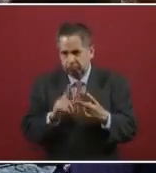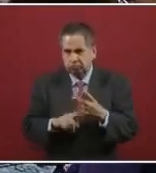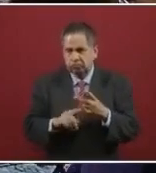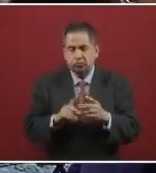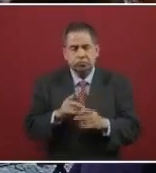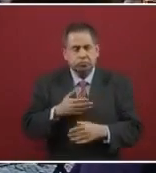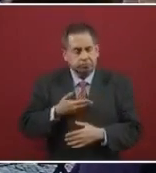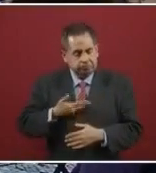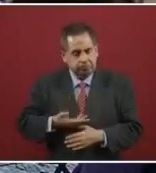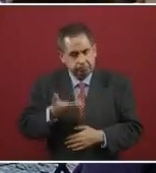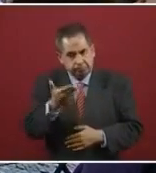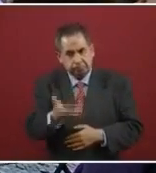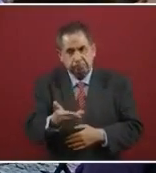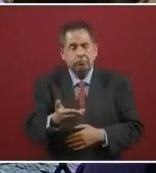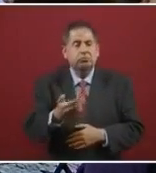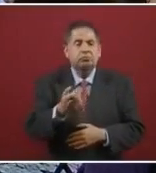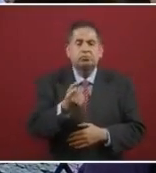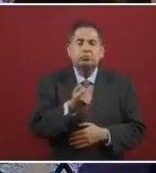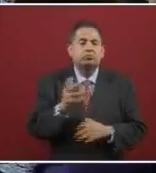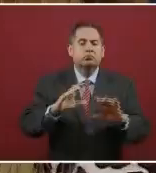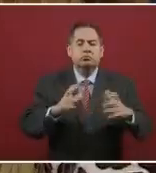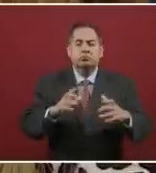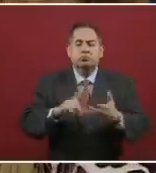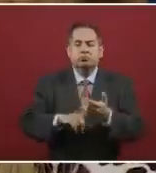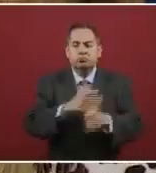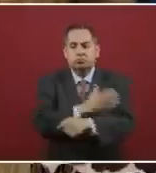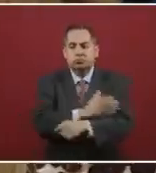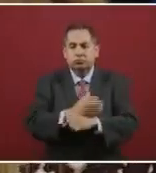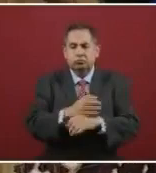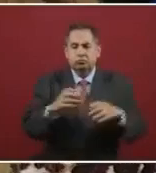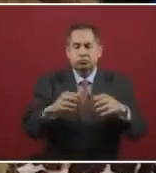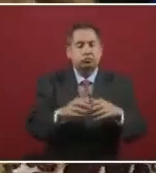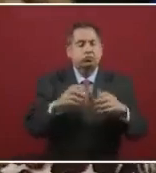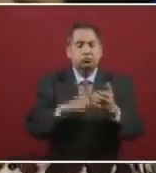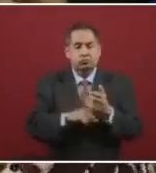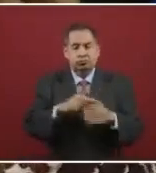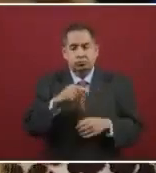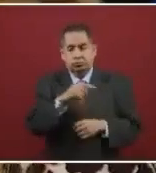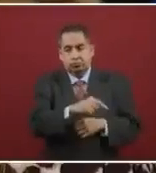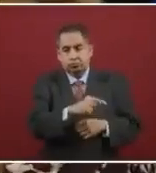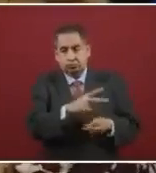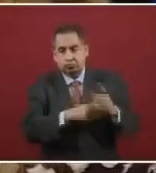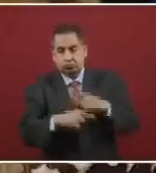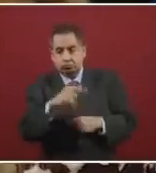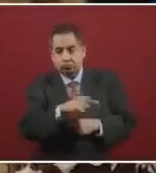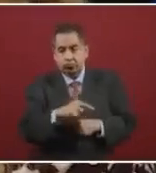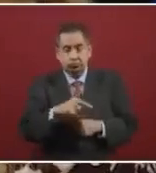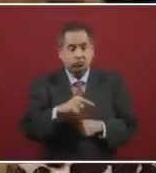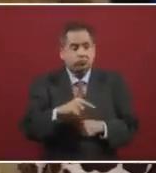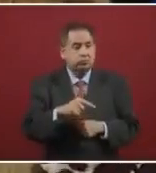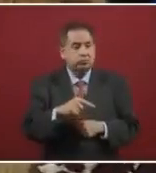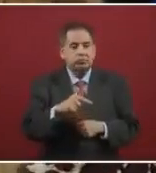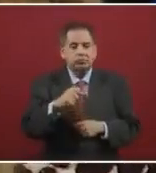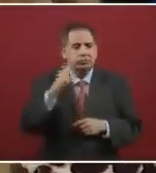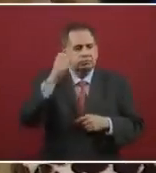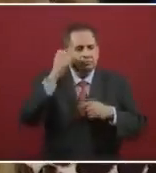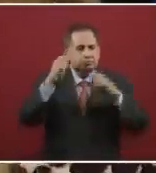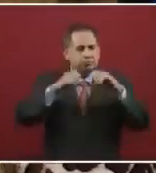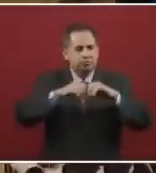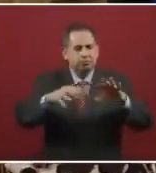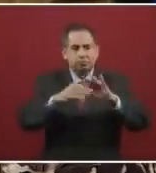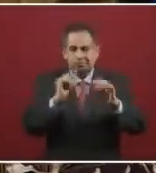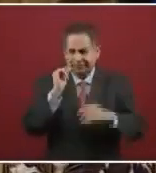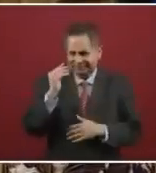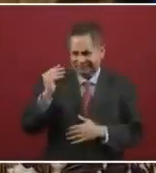a petición de pues algunos compañeros de la fuente de espectáculos. Hace